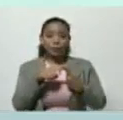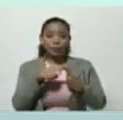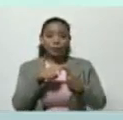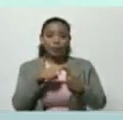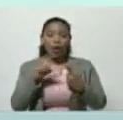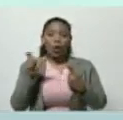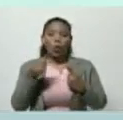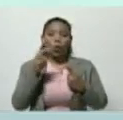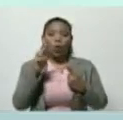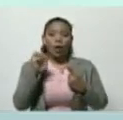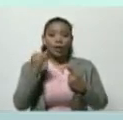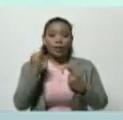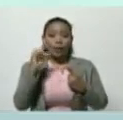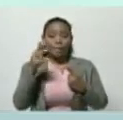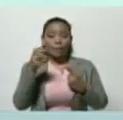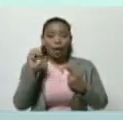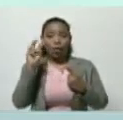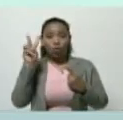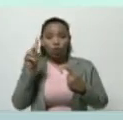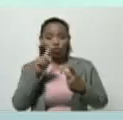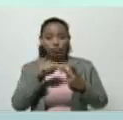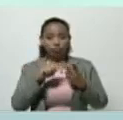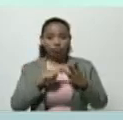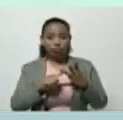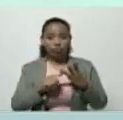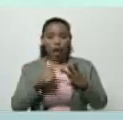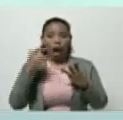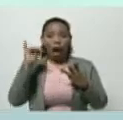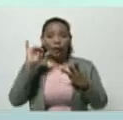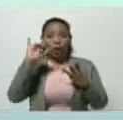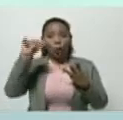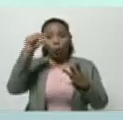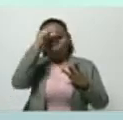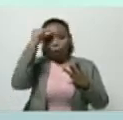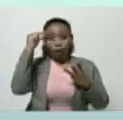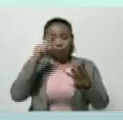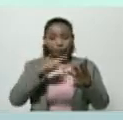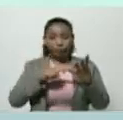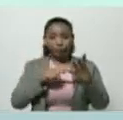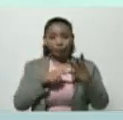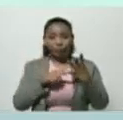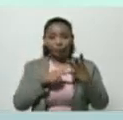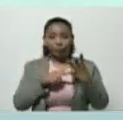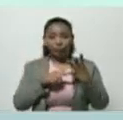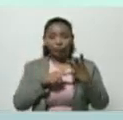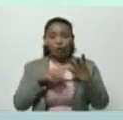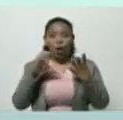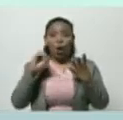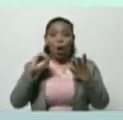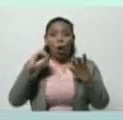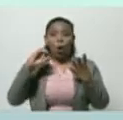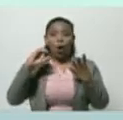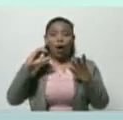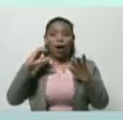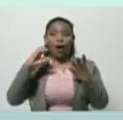los 2 Guanipas, tienen a Julio Borges, tienen a Ocariz.